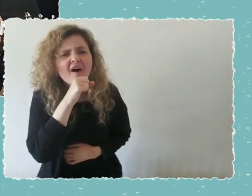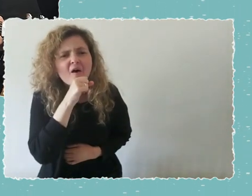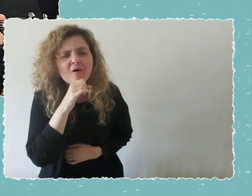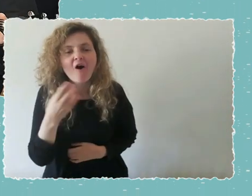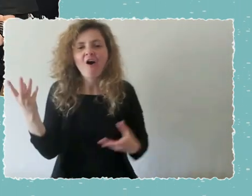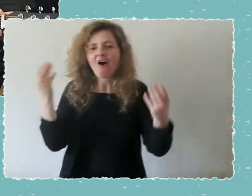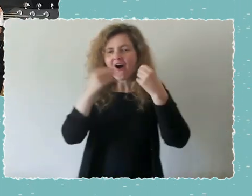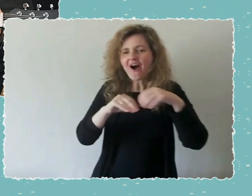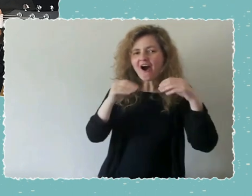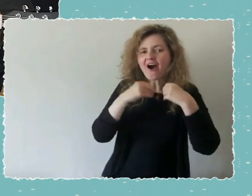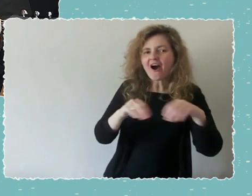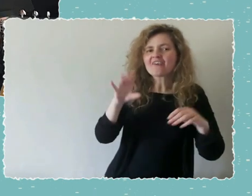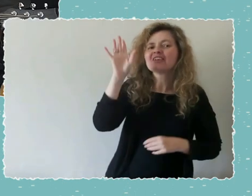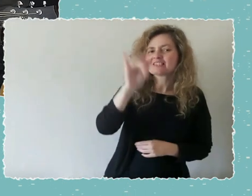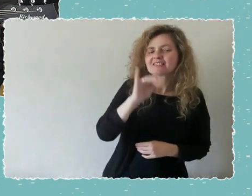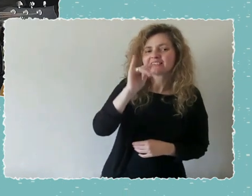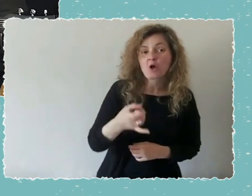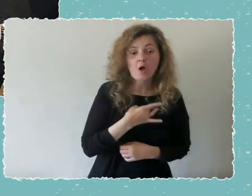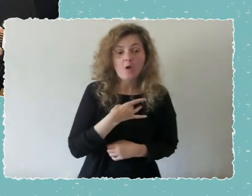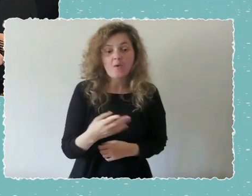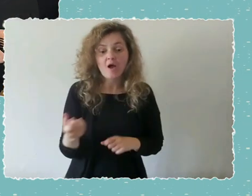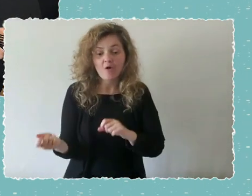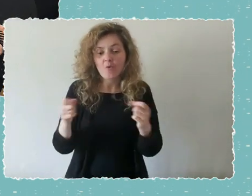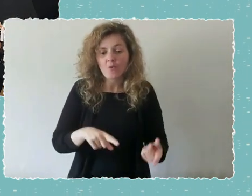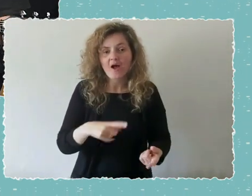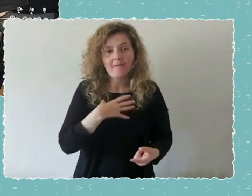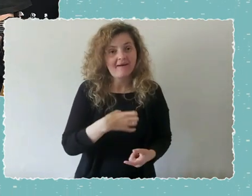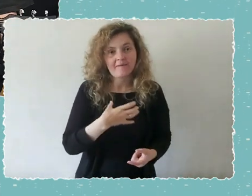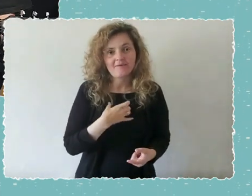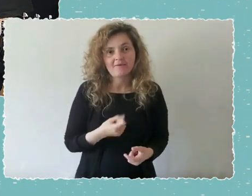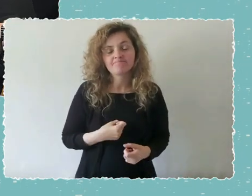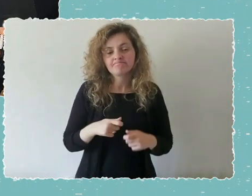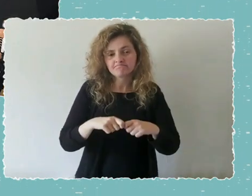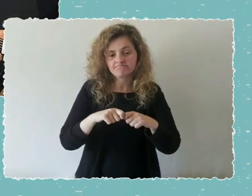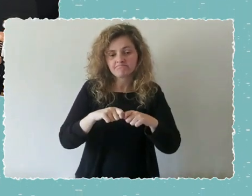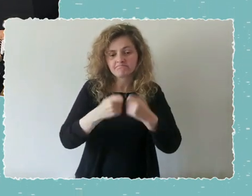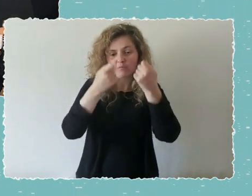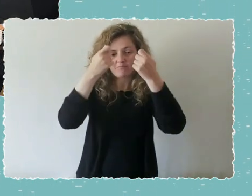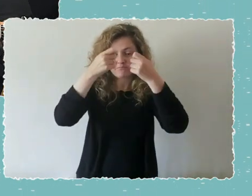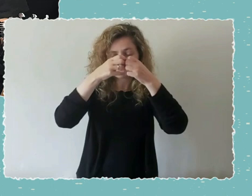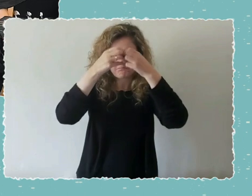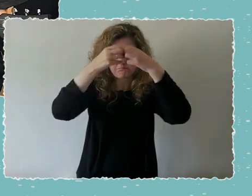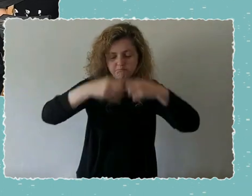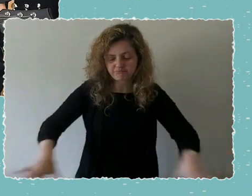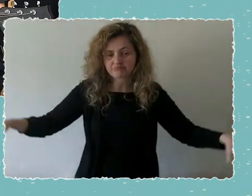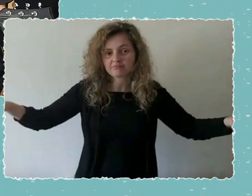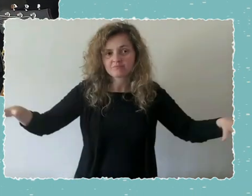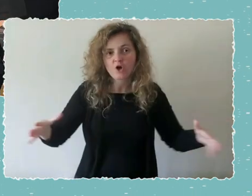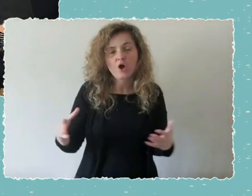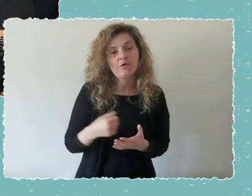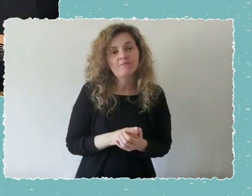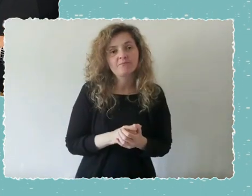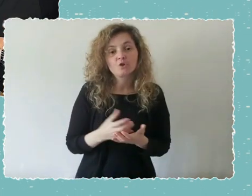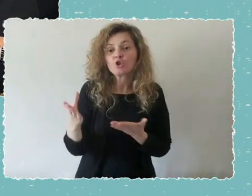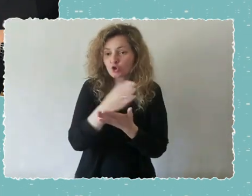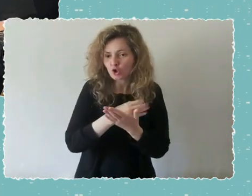Que dixo a boa? O ovo, sí. É branco como a papel, que rompe como a cristal. Todos o